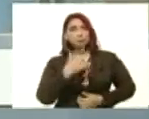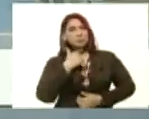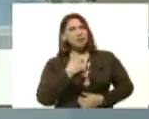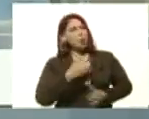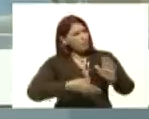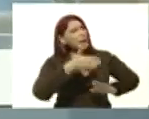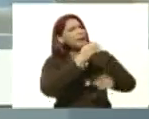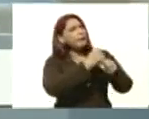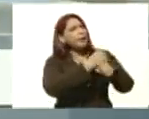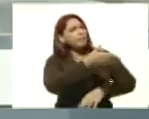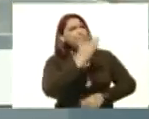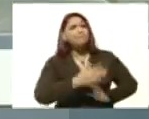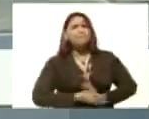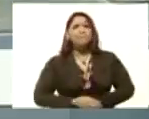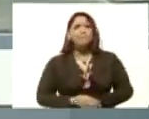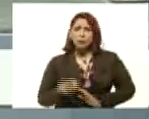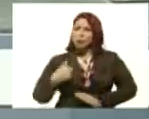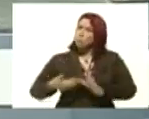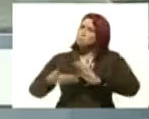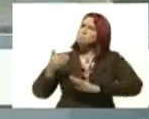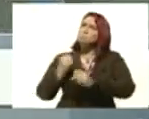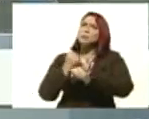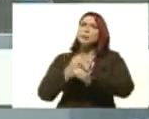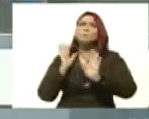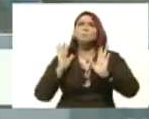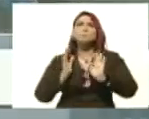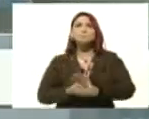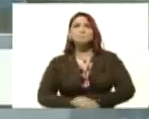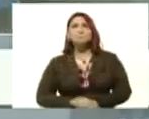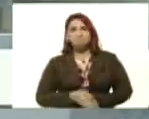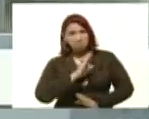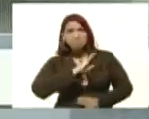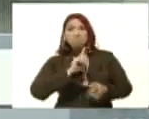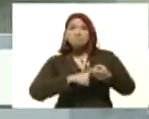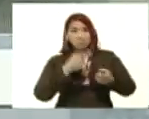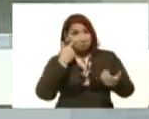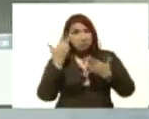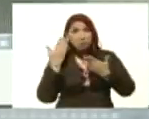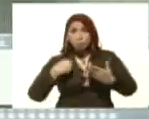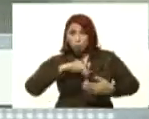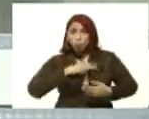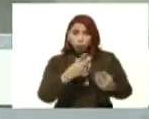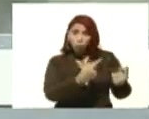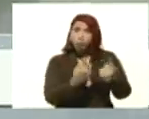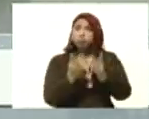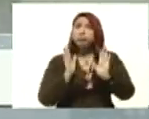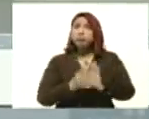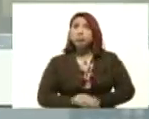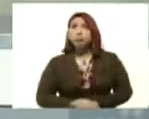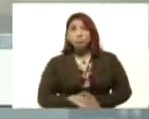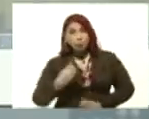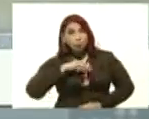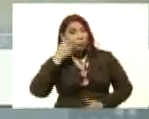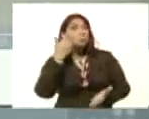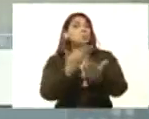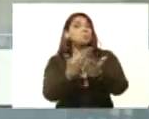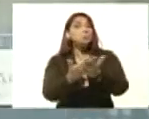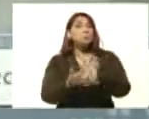vaya a trabajar. Y yo me fui a trabajar, Silita. Ahí estábamos. Fuimos testigos, bueno.